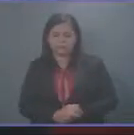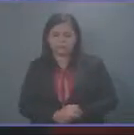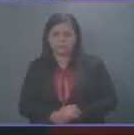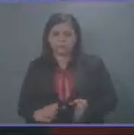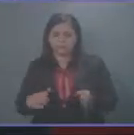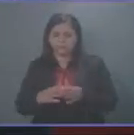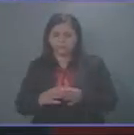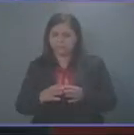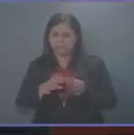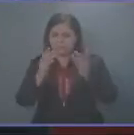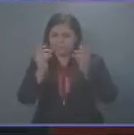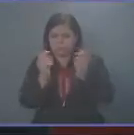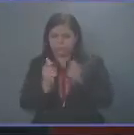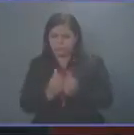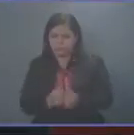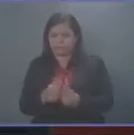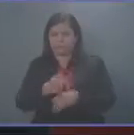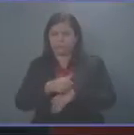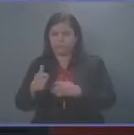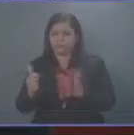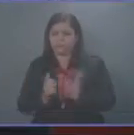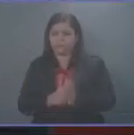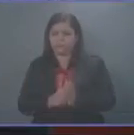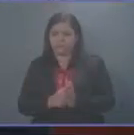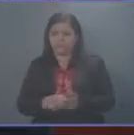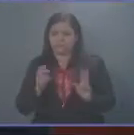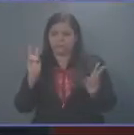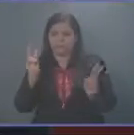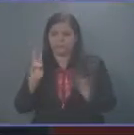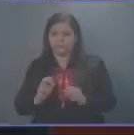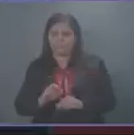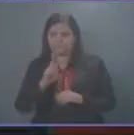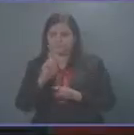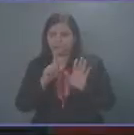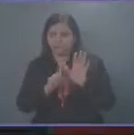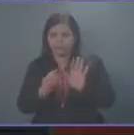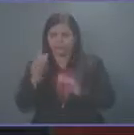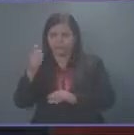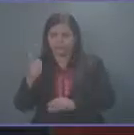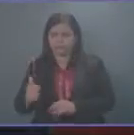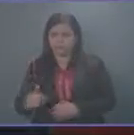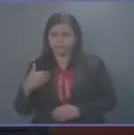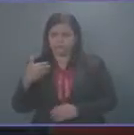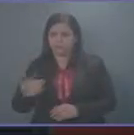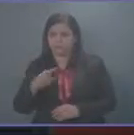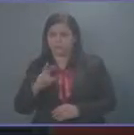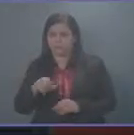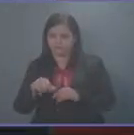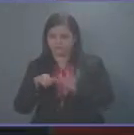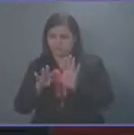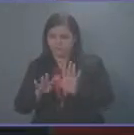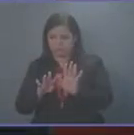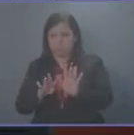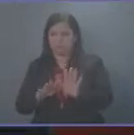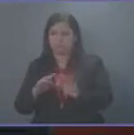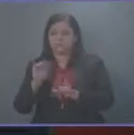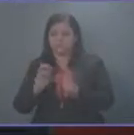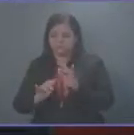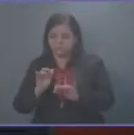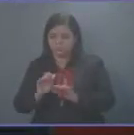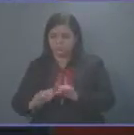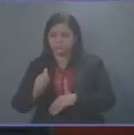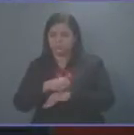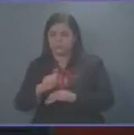Comisión de Hacienda y Especial de Presupuesto, Palacio Legislativo, San Salvador, 26 de agosto de 2019. Señores secretarios de la